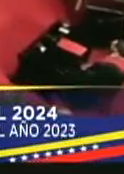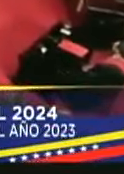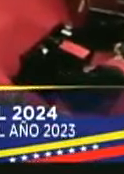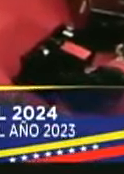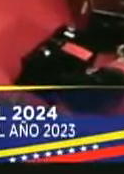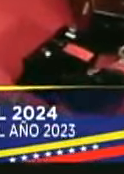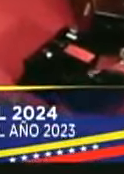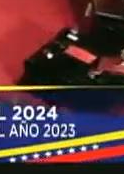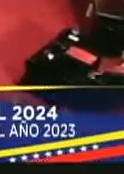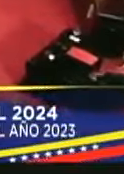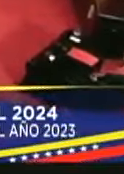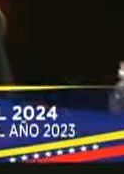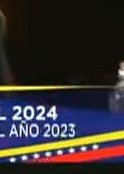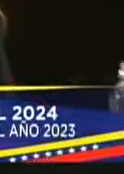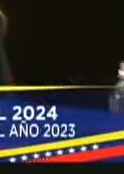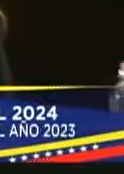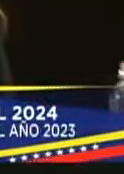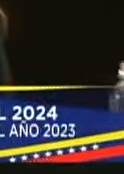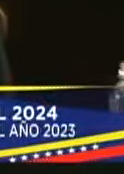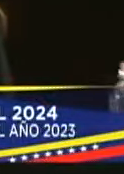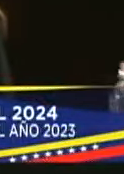Vamos ya para